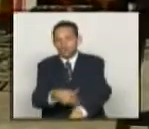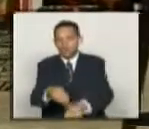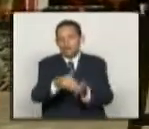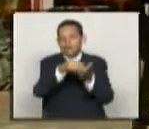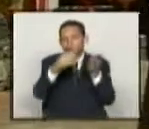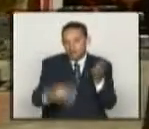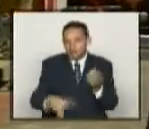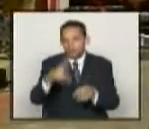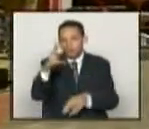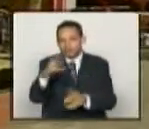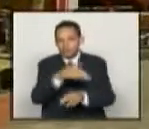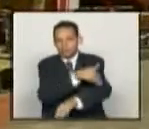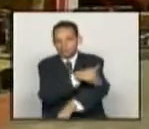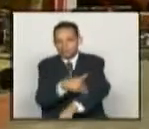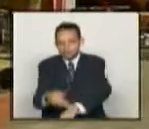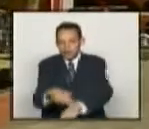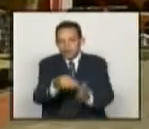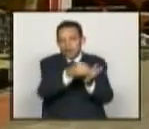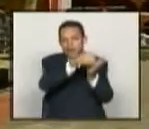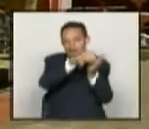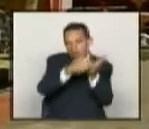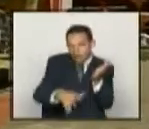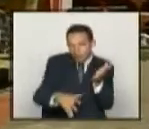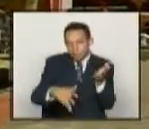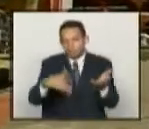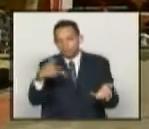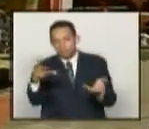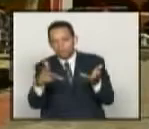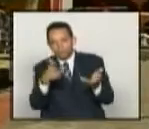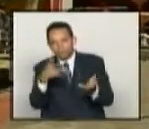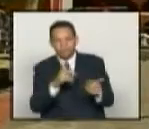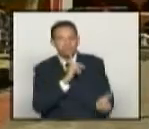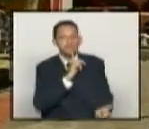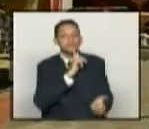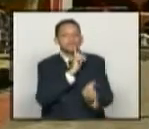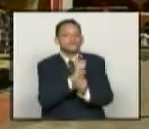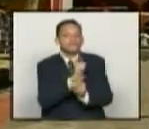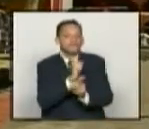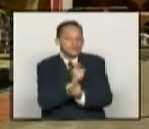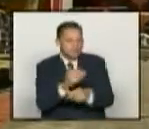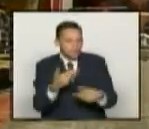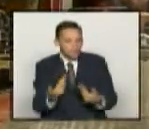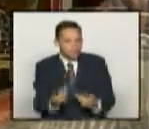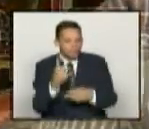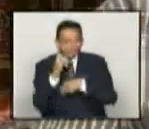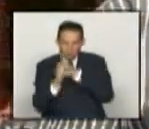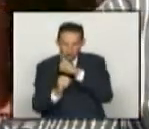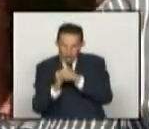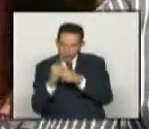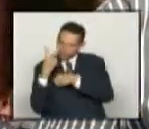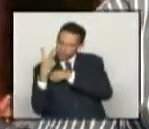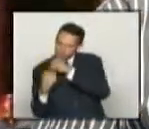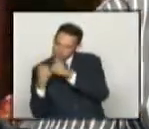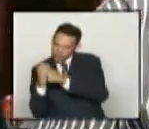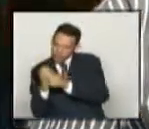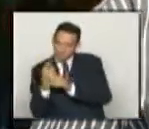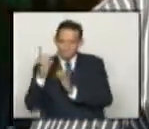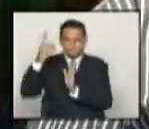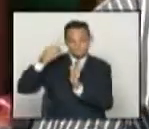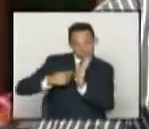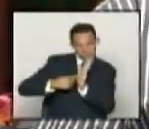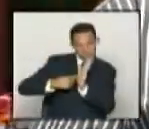millones el mantenimiento rutinario de un kilómetro de vía rural. Podemos estar hablando que cada año tendríamos que tener nosotros 1.000 millones para